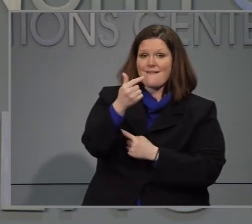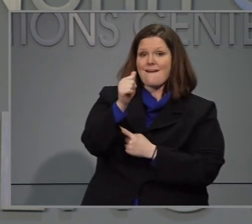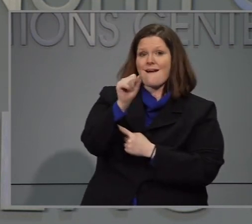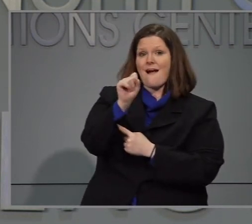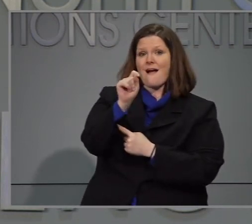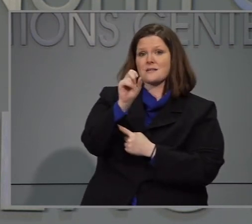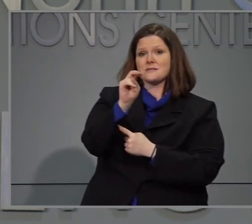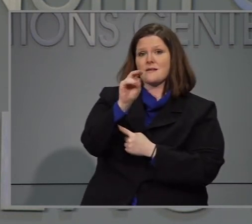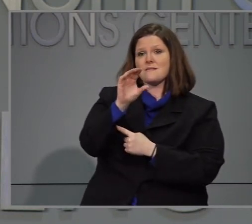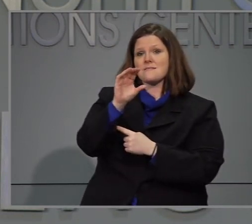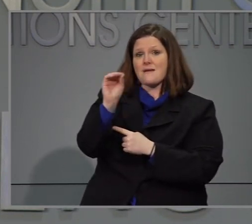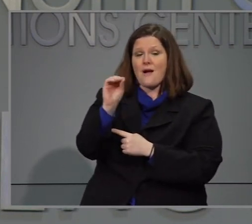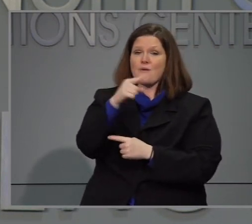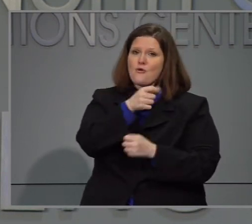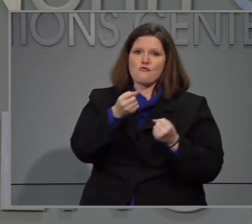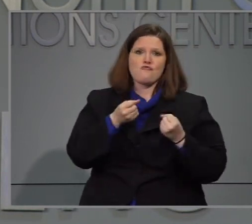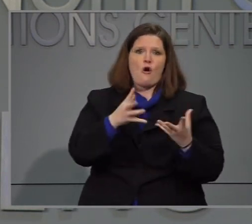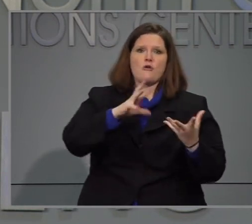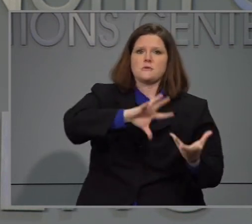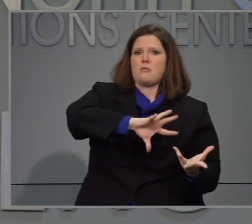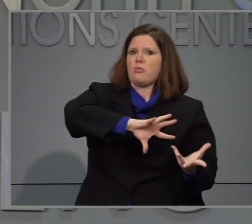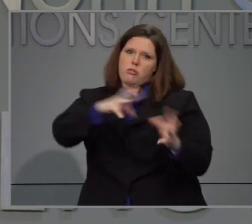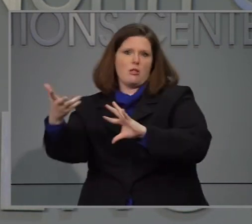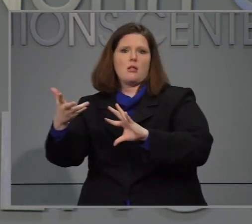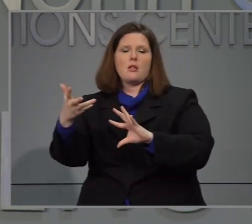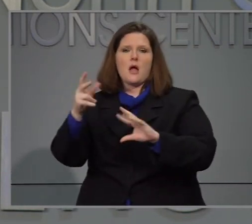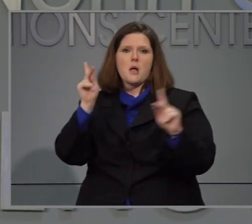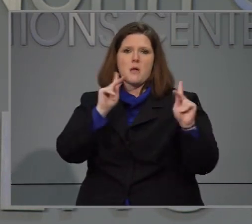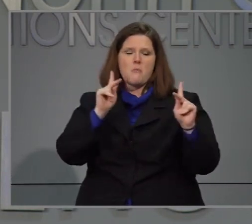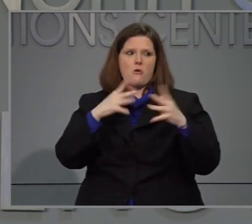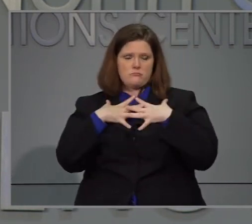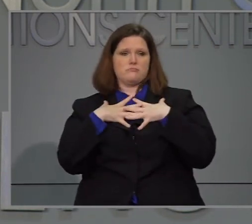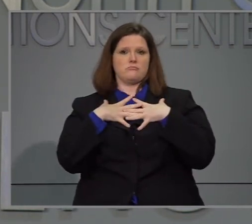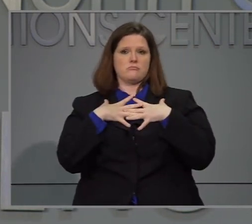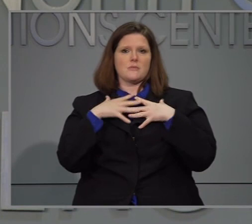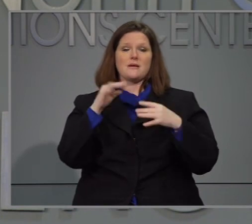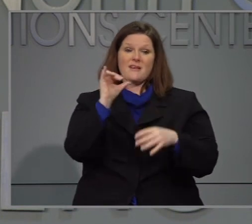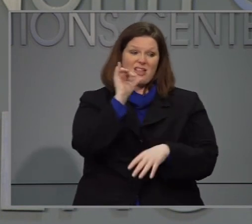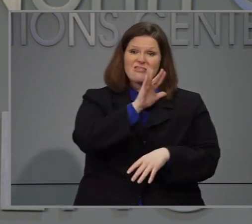creó confusión en esta pandemia, y eso es peligroso.